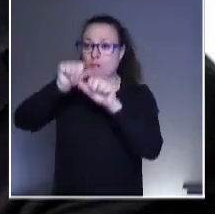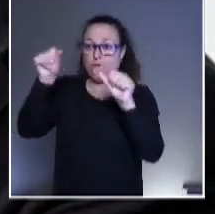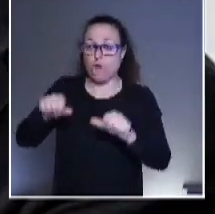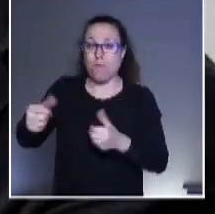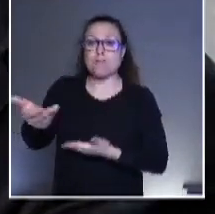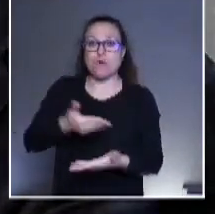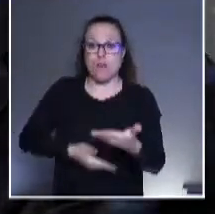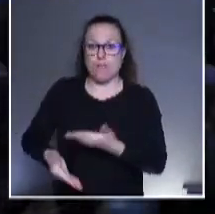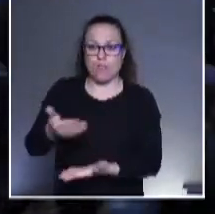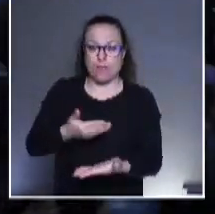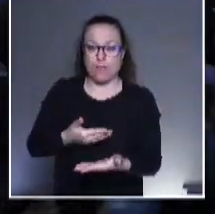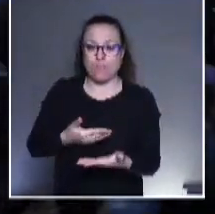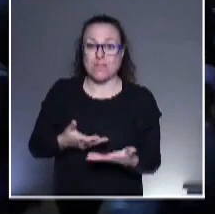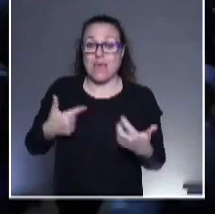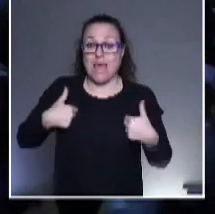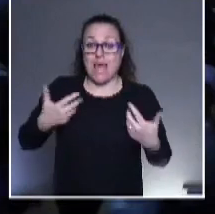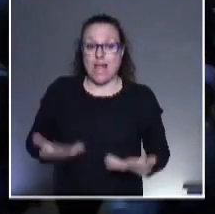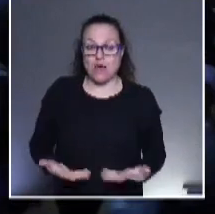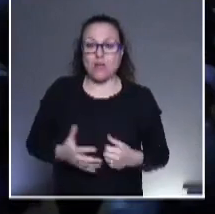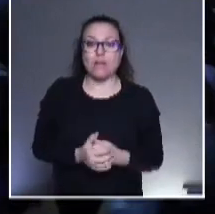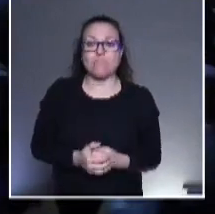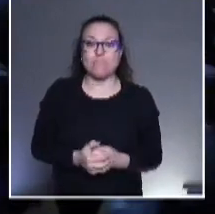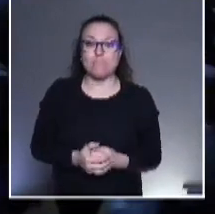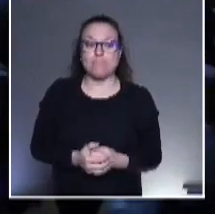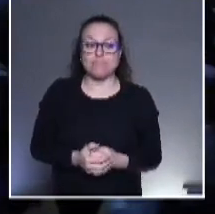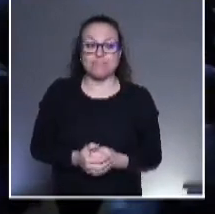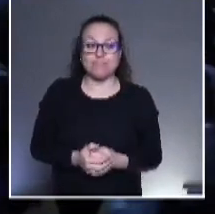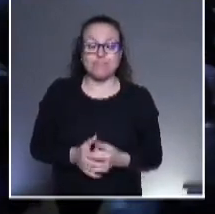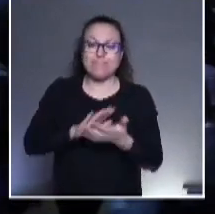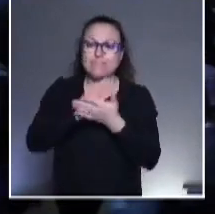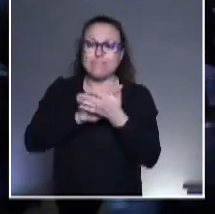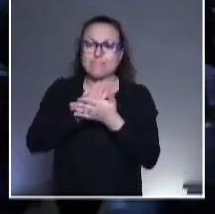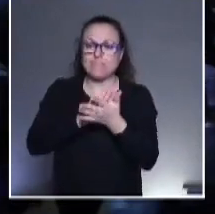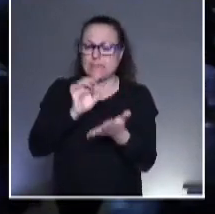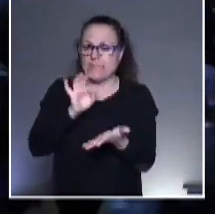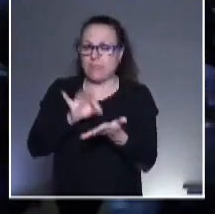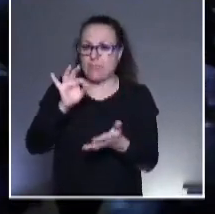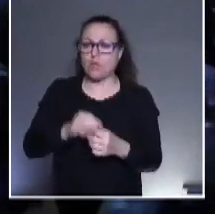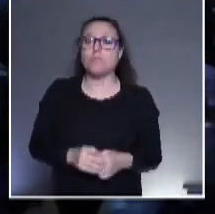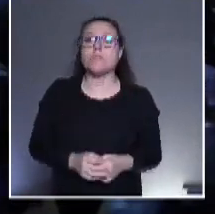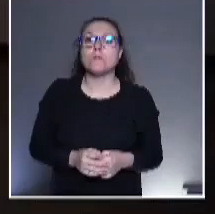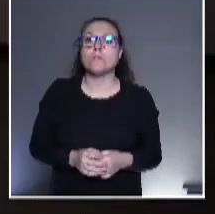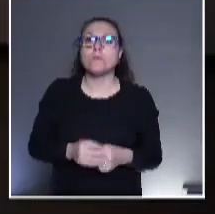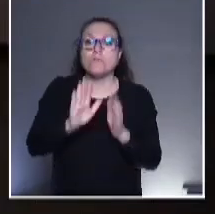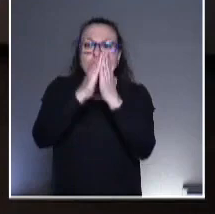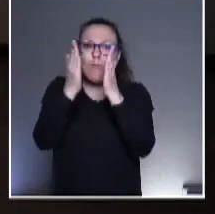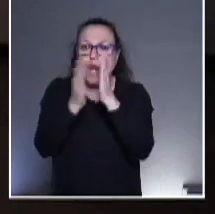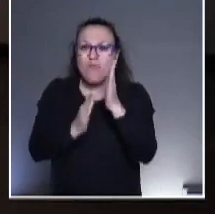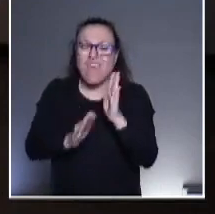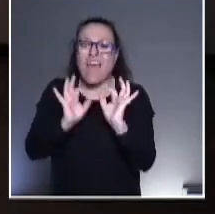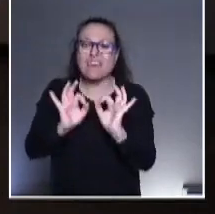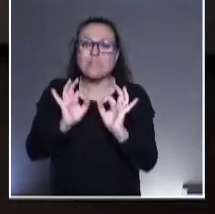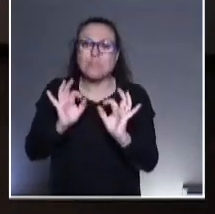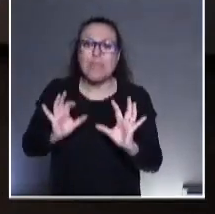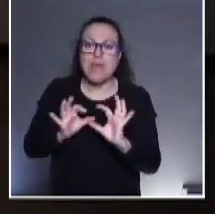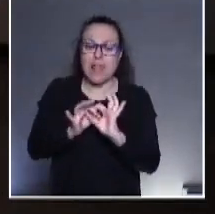colaboración. Voy ahora a pasar rápidamente sobre qué nos dice la bibliografía especializada, muy